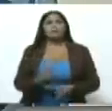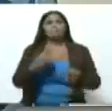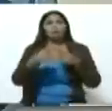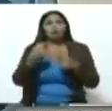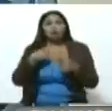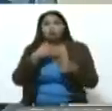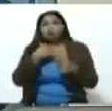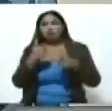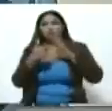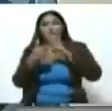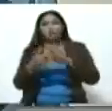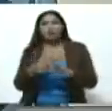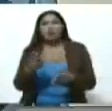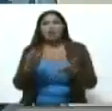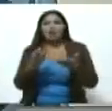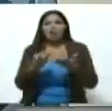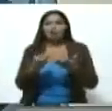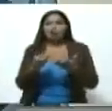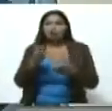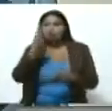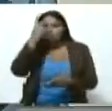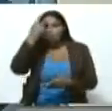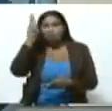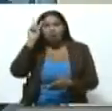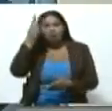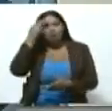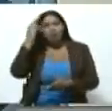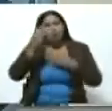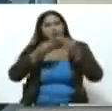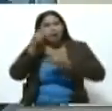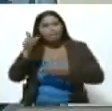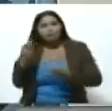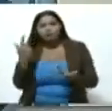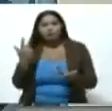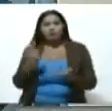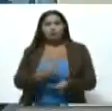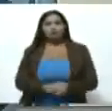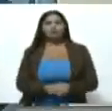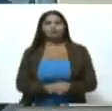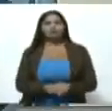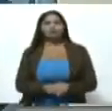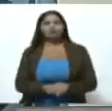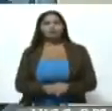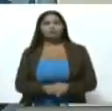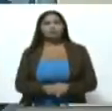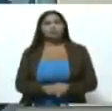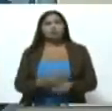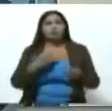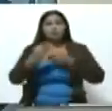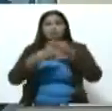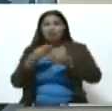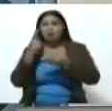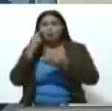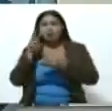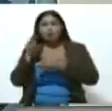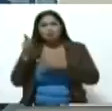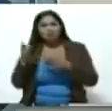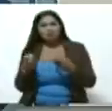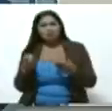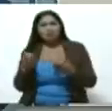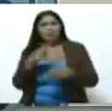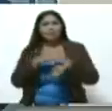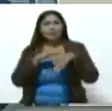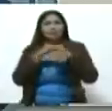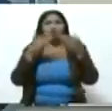destacar, vean ustedes la doble moral de estas personas, ¿no? En razón de las diligencias que fueron practicadas en este caso, el